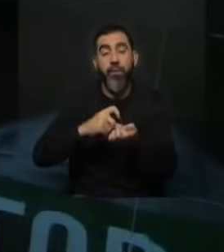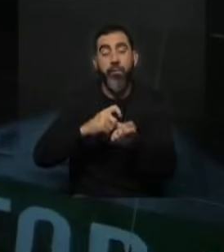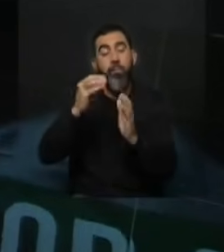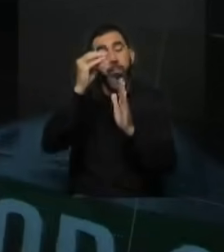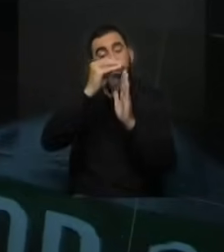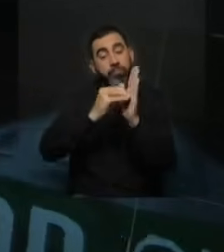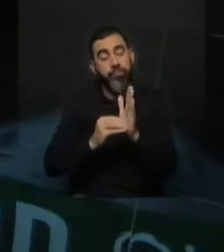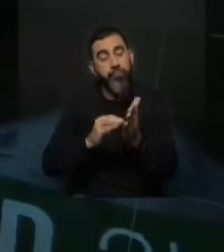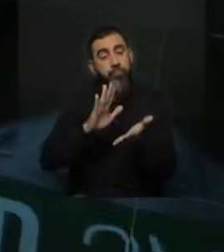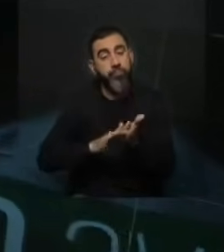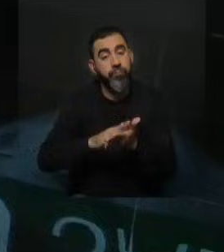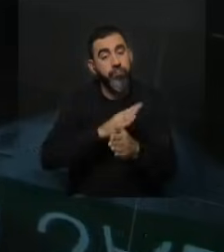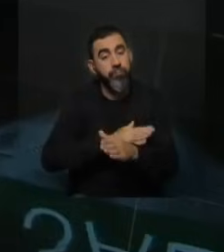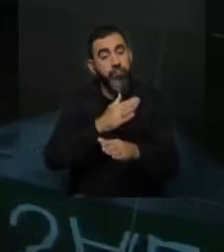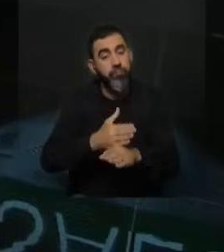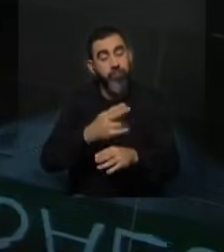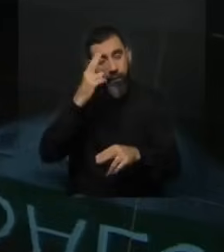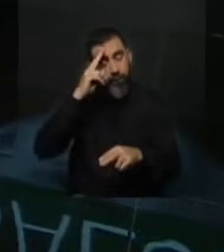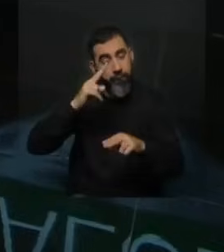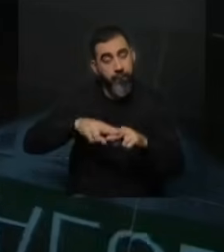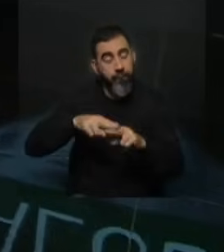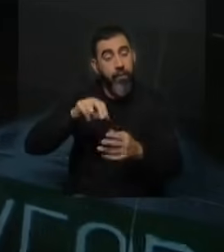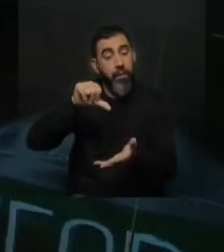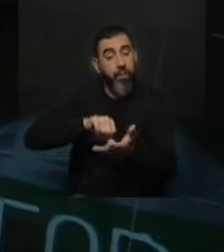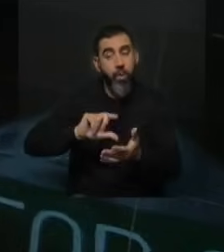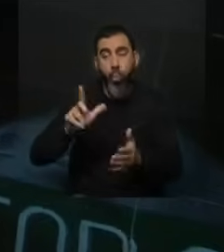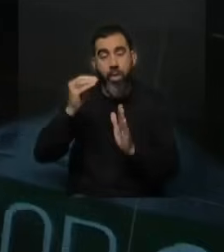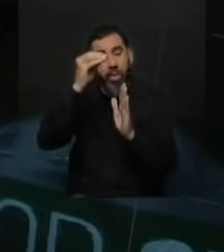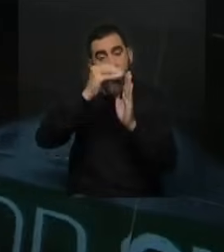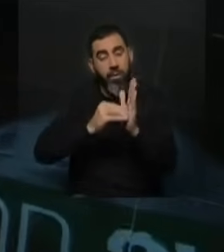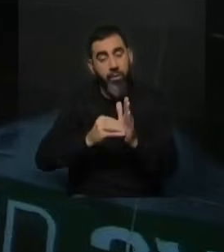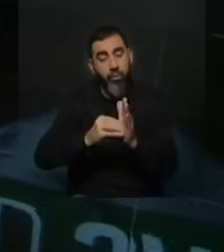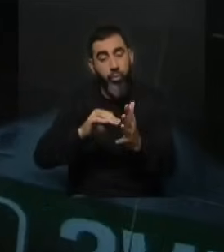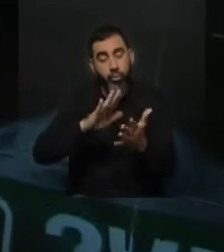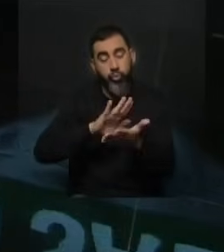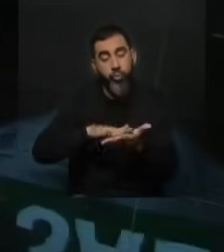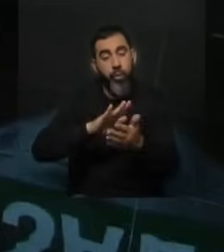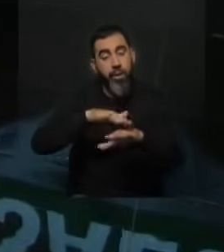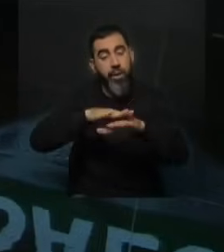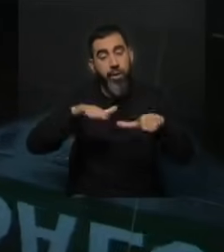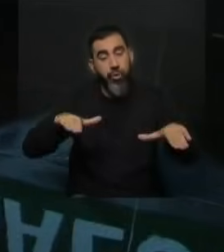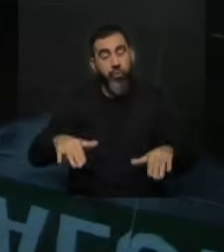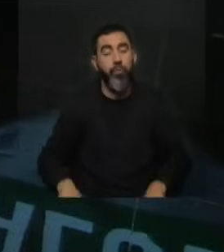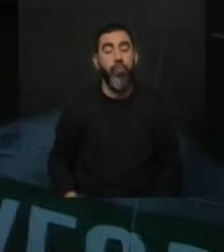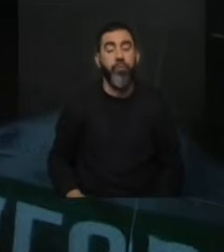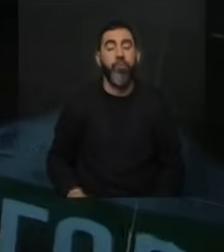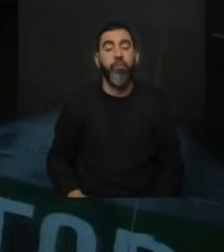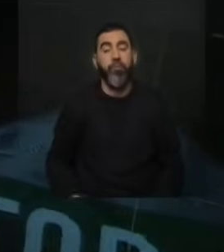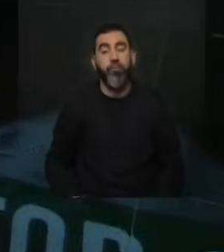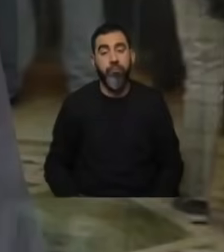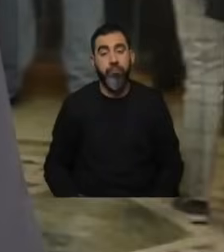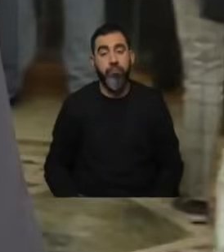sobre la incidencia de esta patología en nuestro país ya que no hay datos vinculados a este sector o a distintos sectores de la